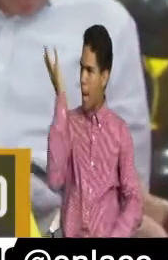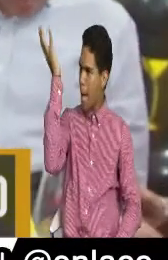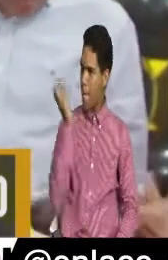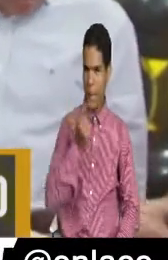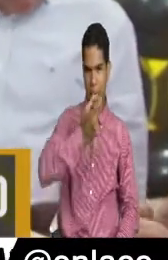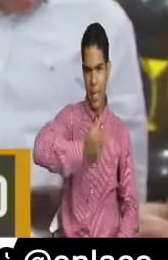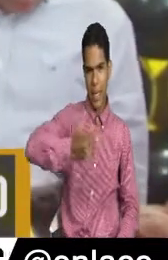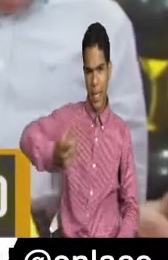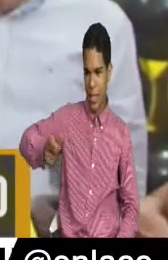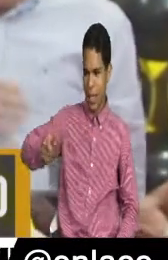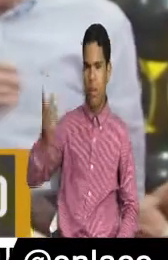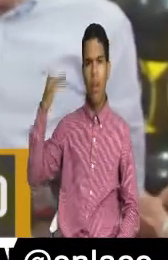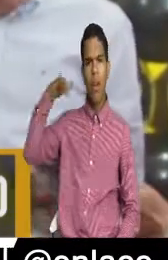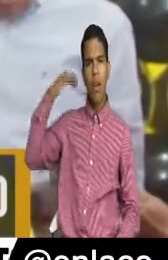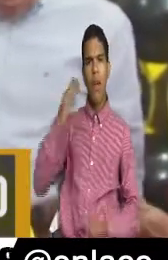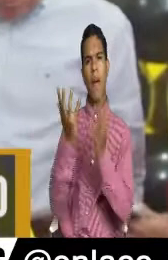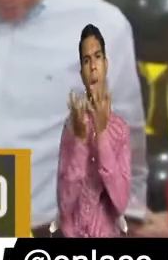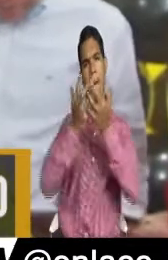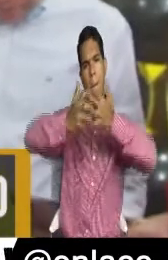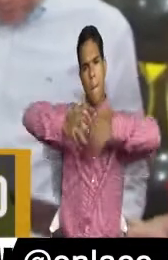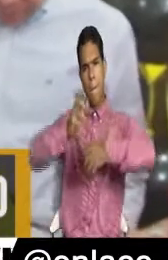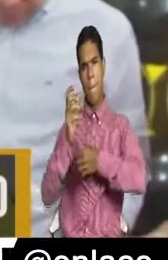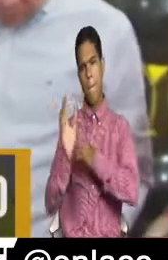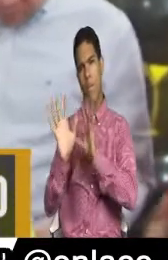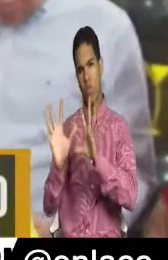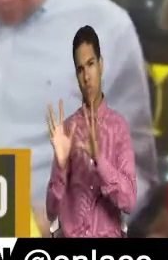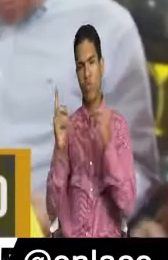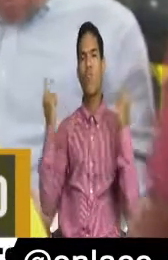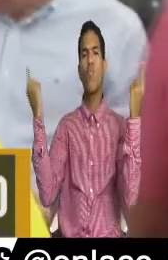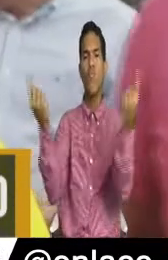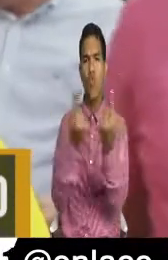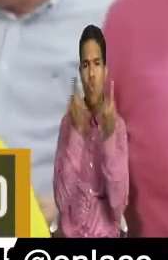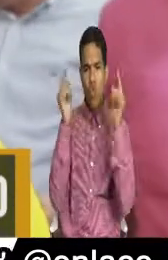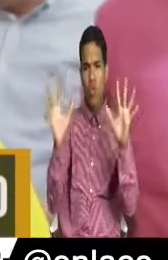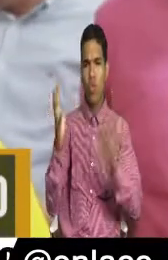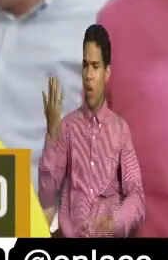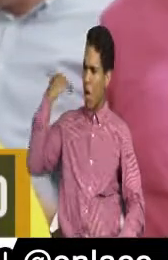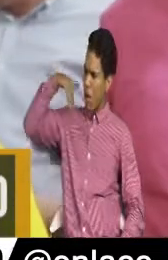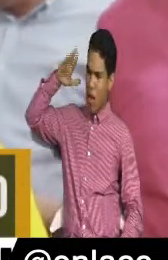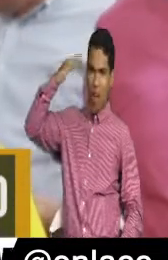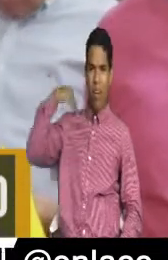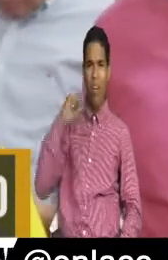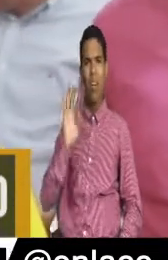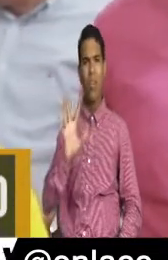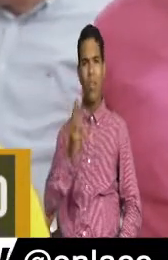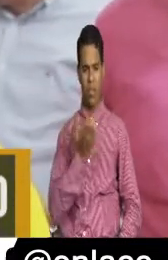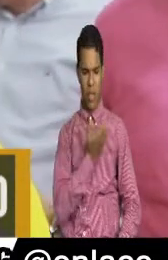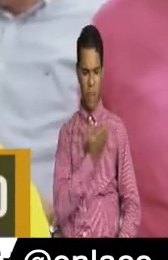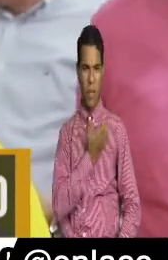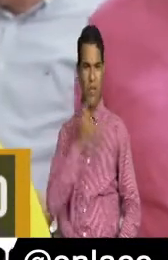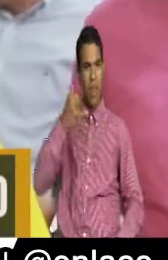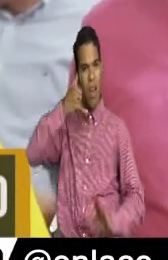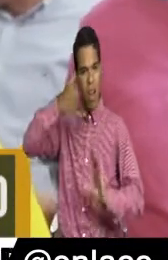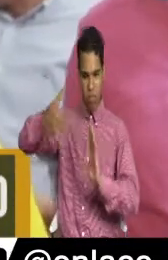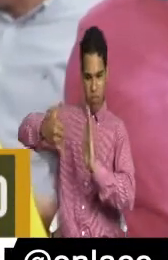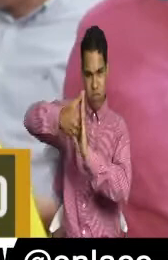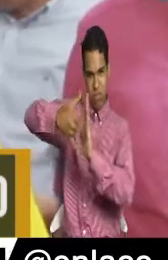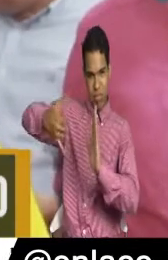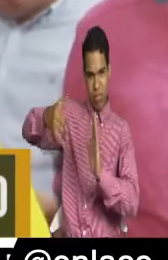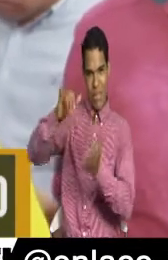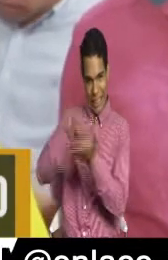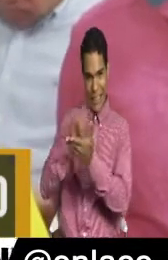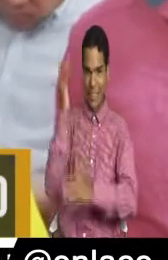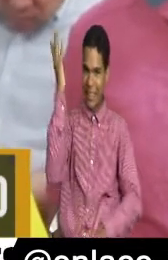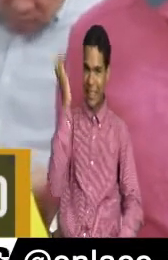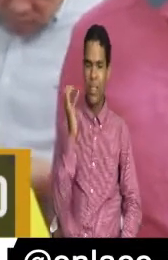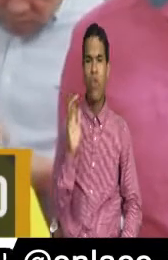que vienen de empresas públicas, que vienen de la antigua empresa municipal de teléfonos, para mirar cómo